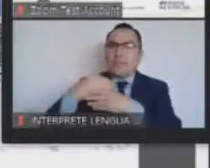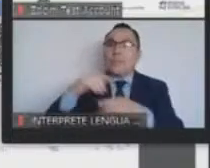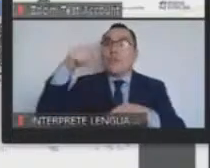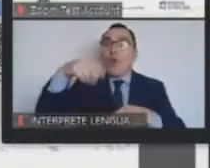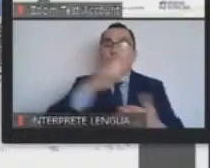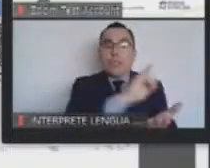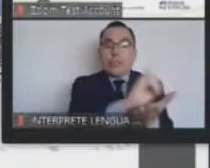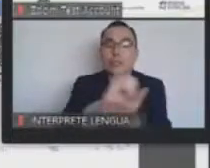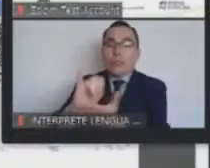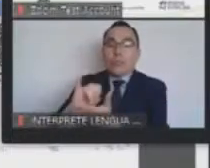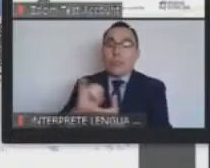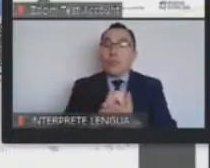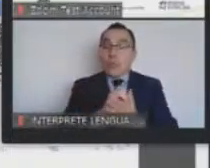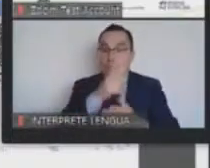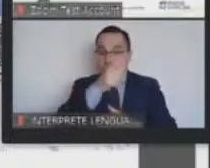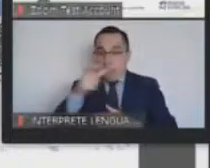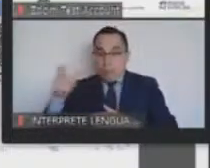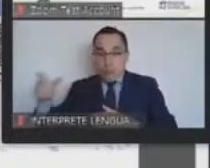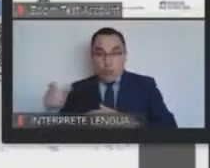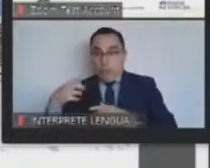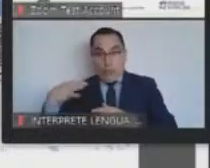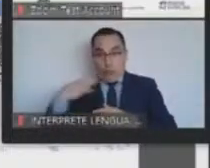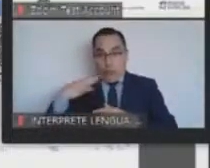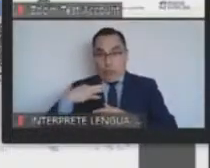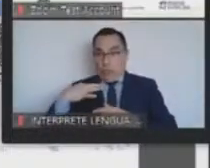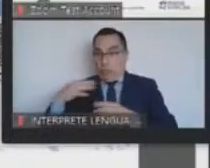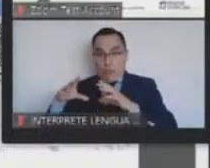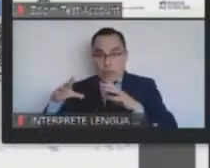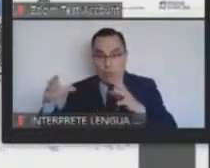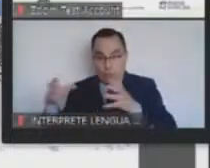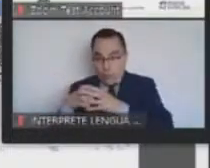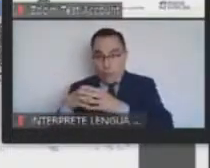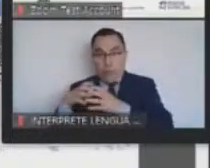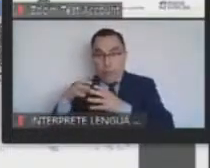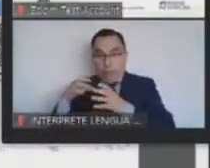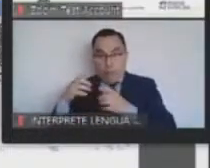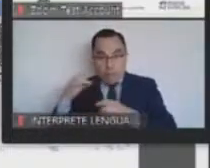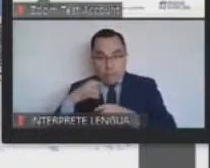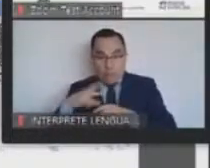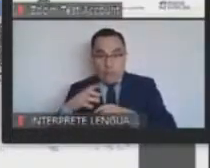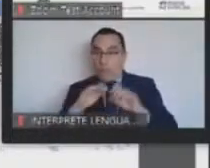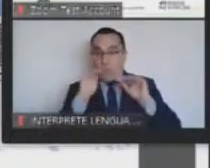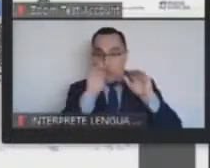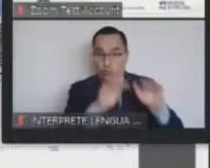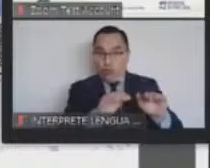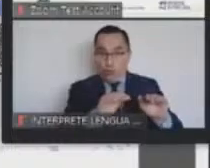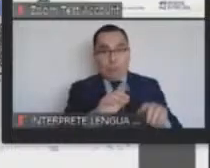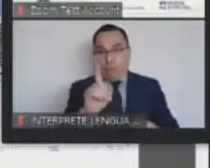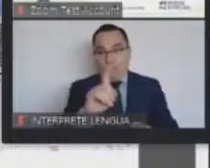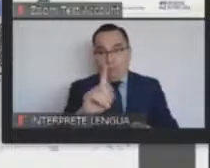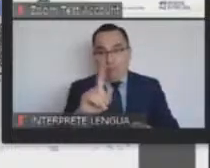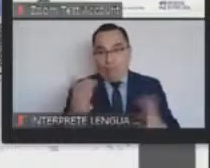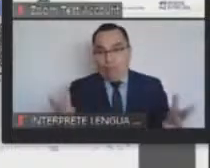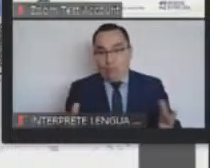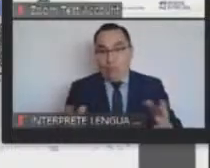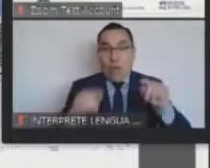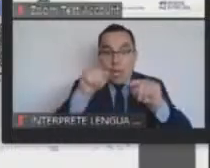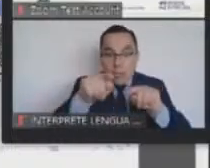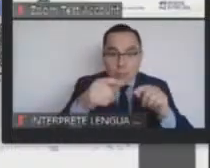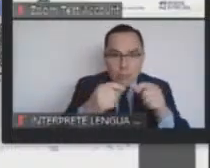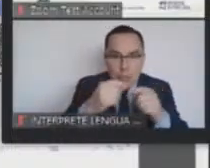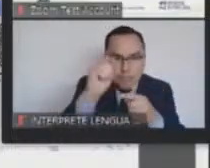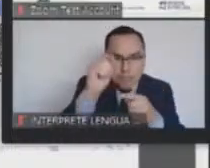en Chile. Acá vemos una de las muchas encuestas que hay, la del Centro de Estudios Públicos, en